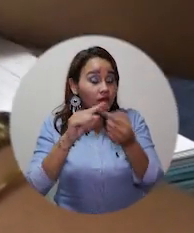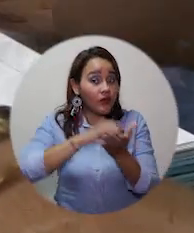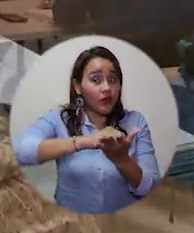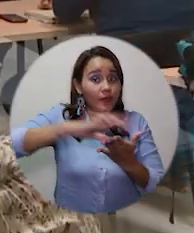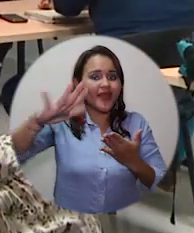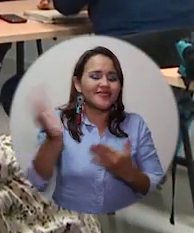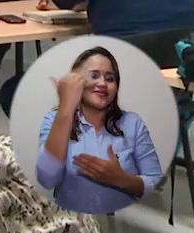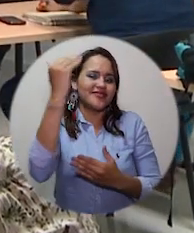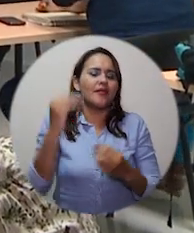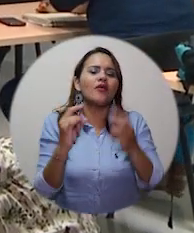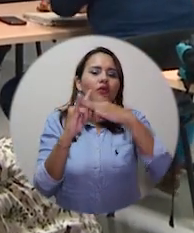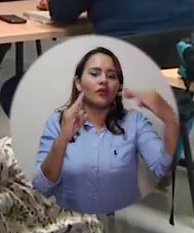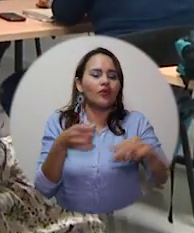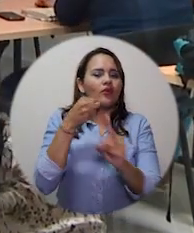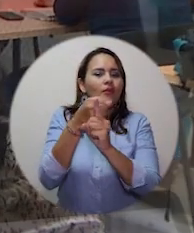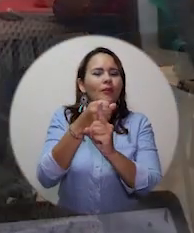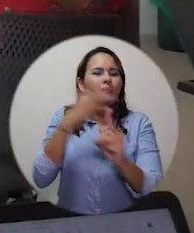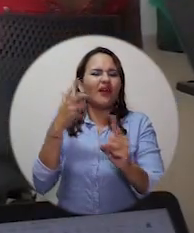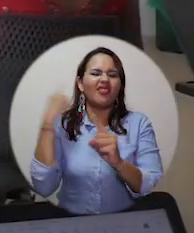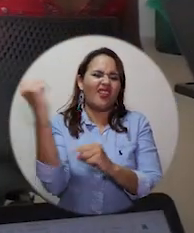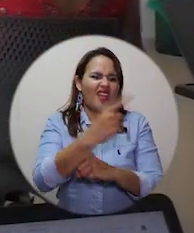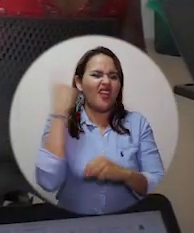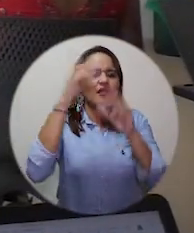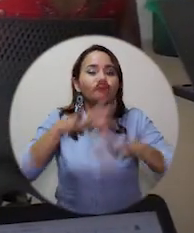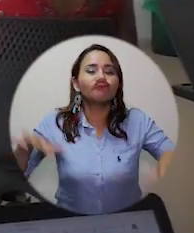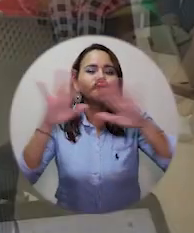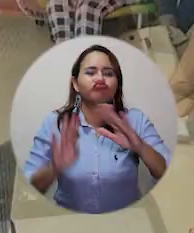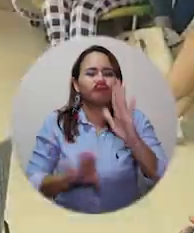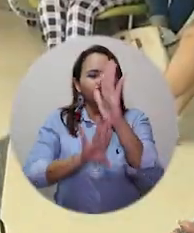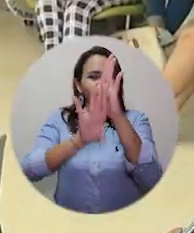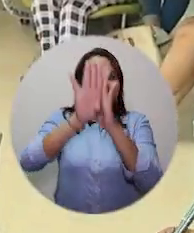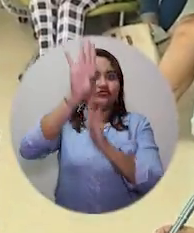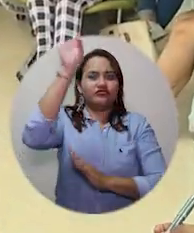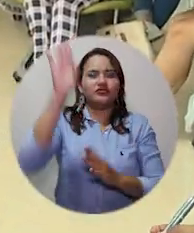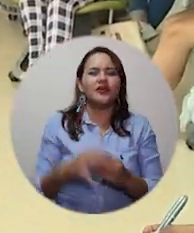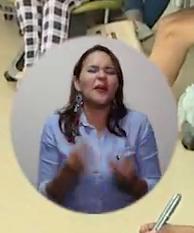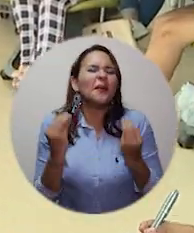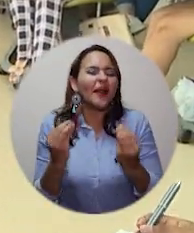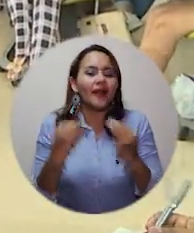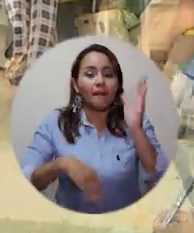becas permiten que la universidad impacte positivamente en el desarrollo de la región y el país,